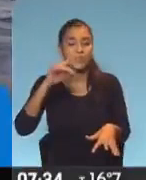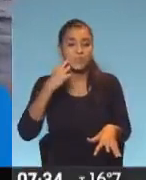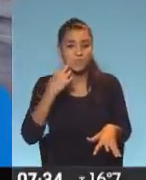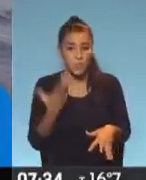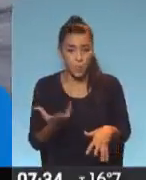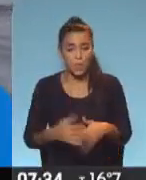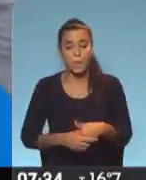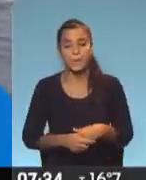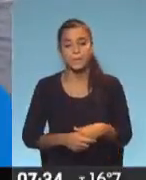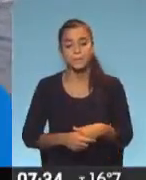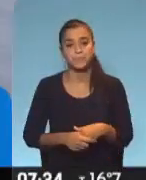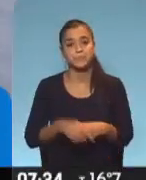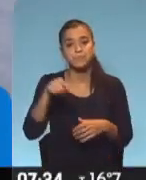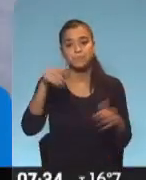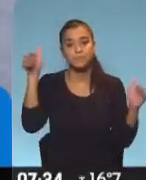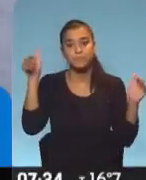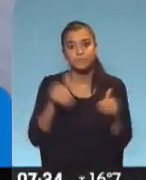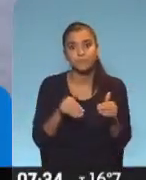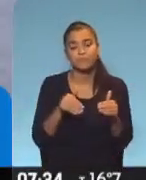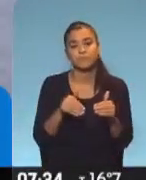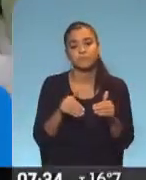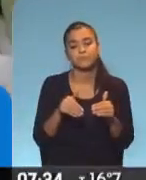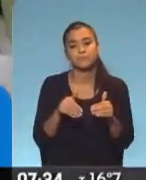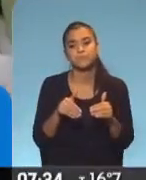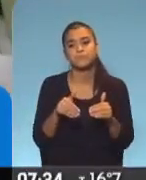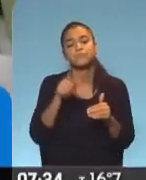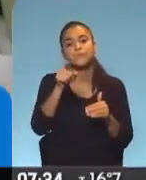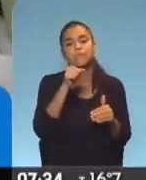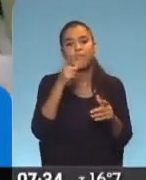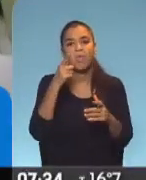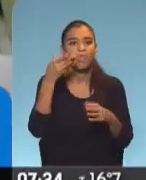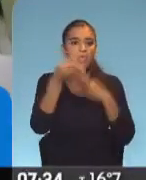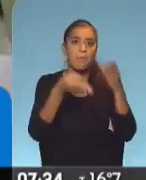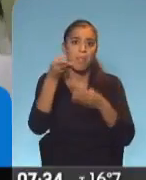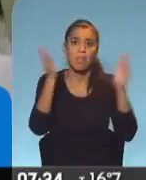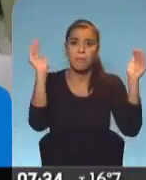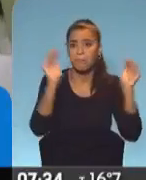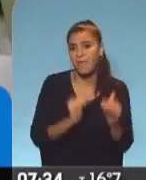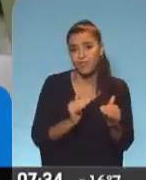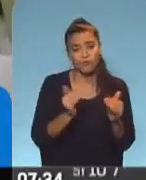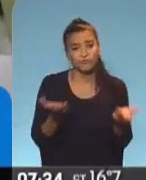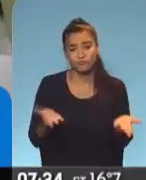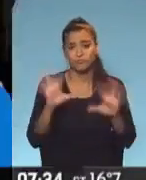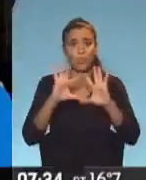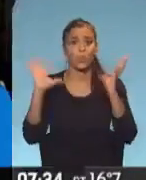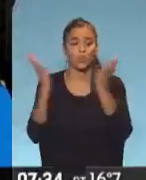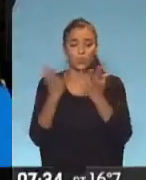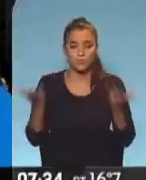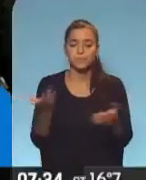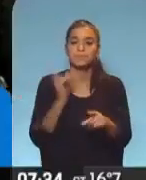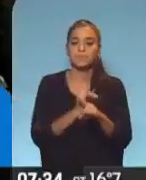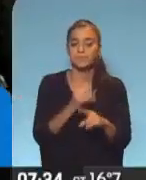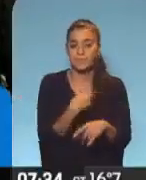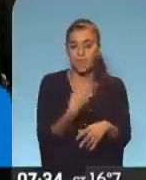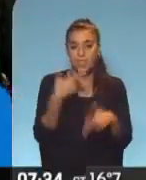ha reducido de una manera notable la demanda, se ha derrumbado la demanda a nivel mundial. Siempre